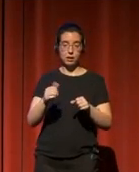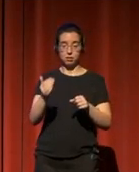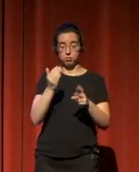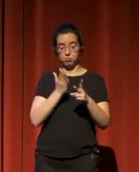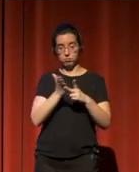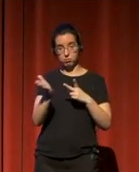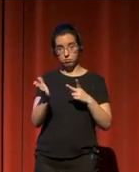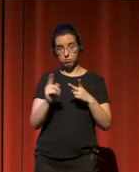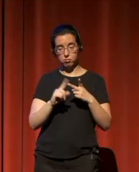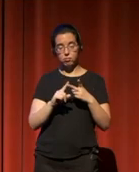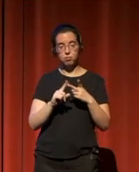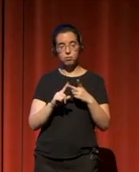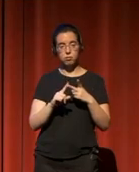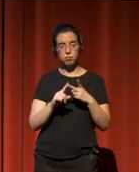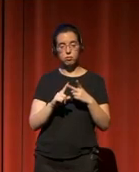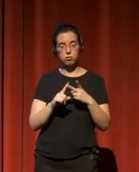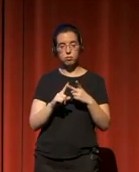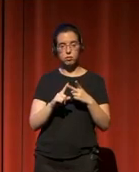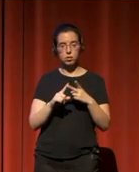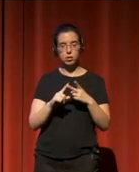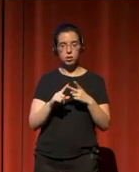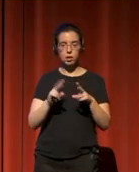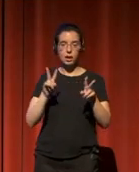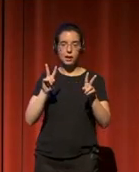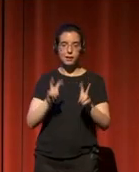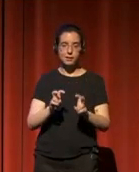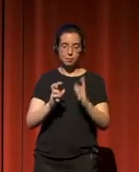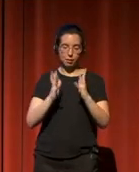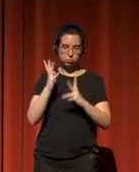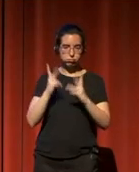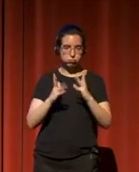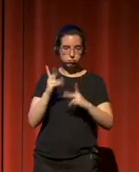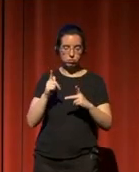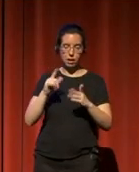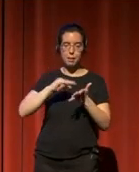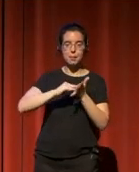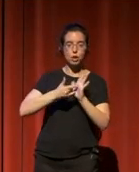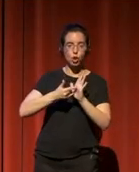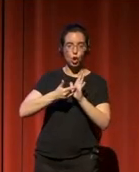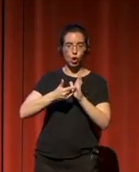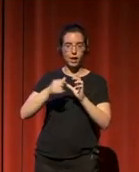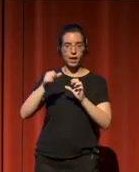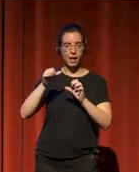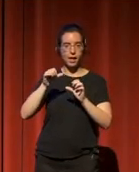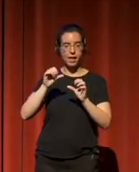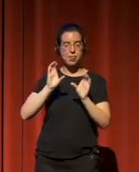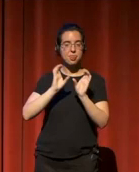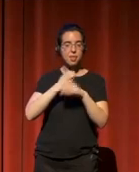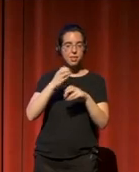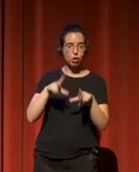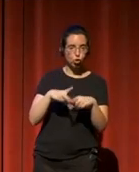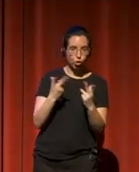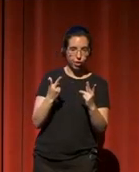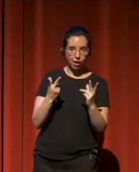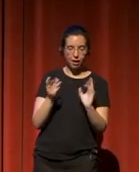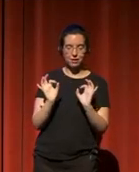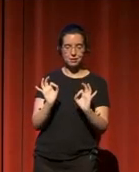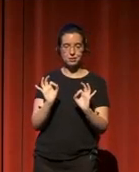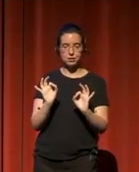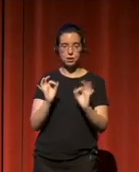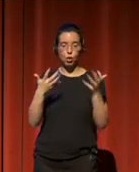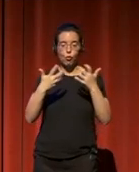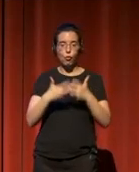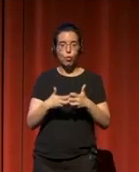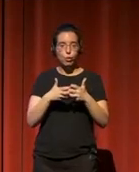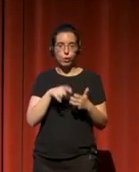es un enfoque eh básicamente cualitativo las metodologías de ciencias sociales eh que ha funcionado a través de